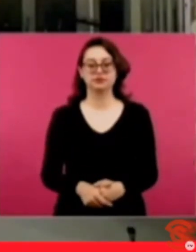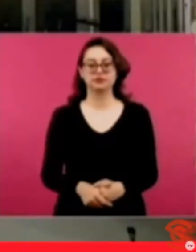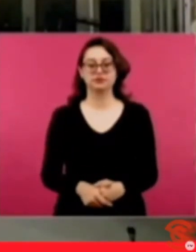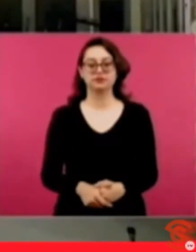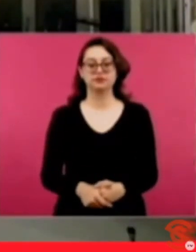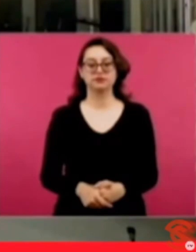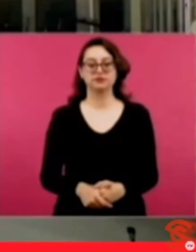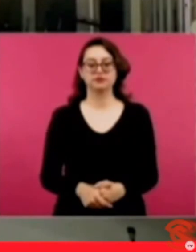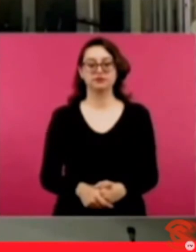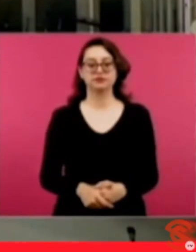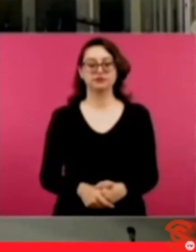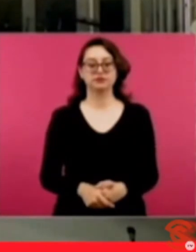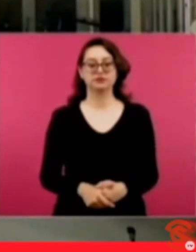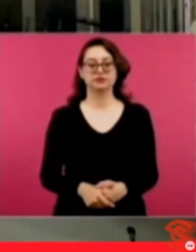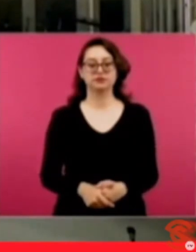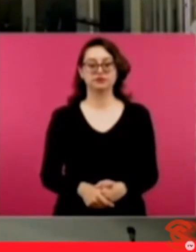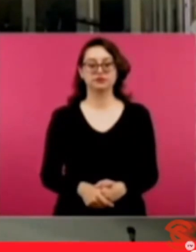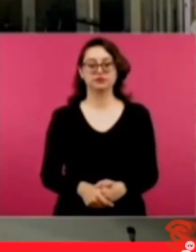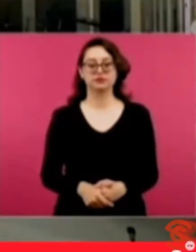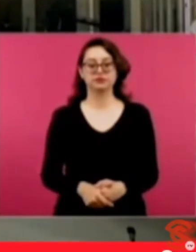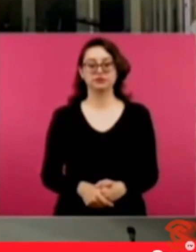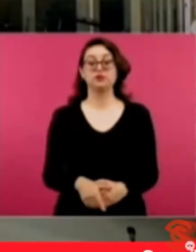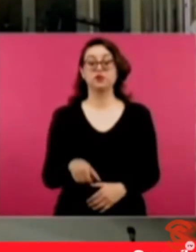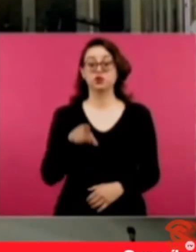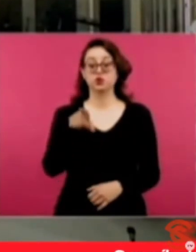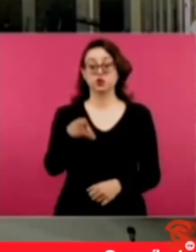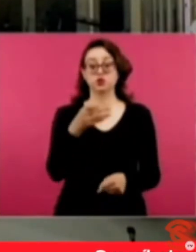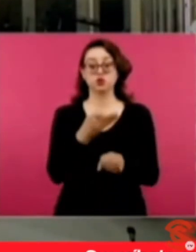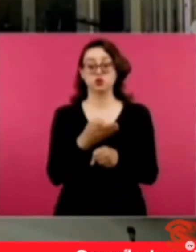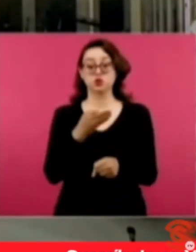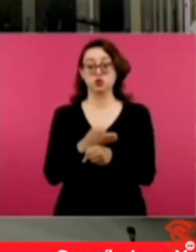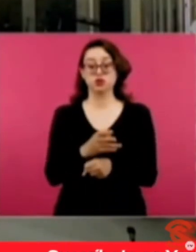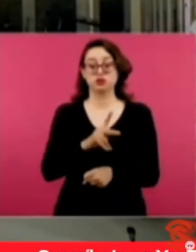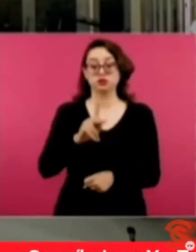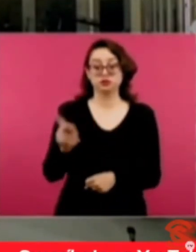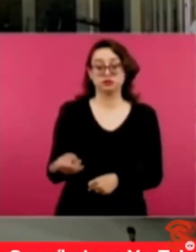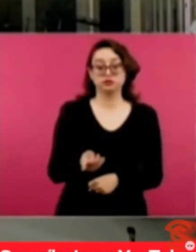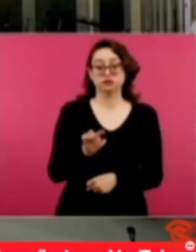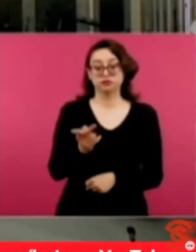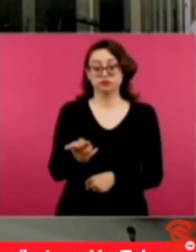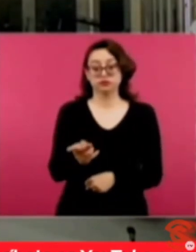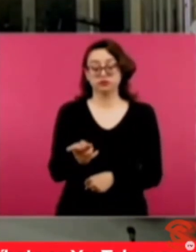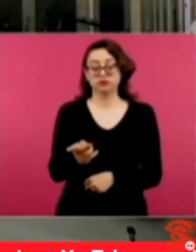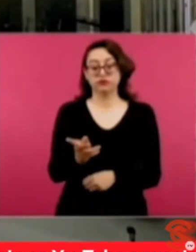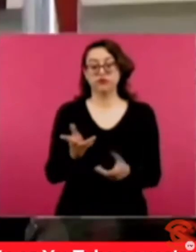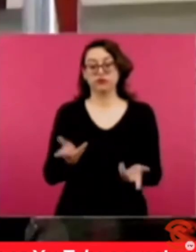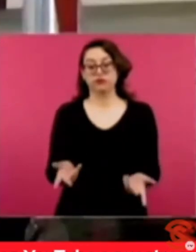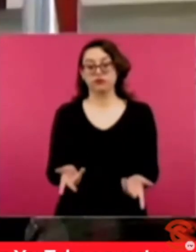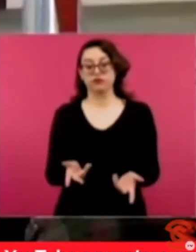porque tú estás planteando esto y yo ya traía la idea de